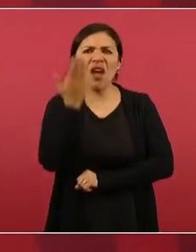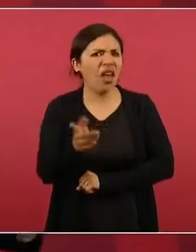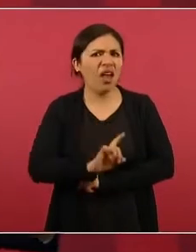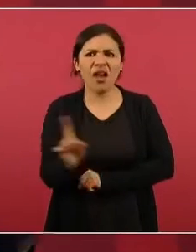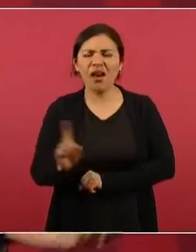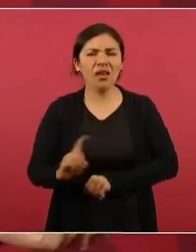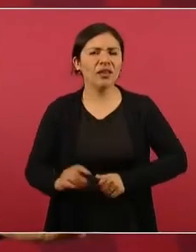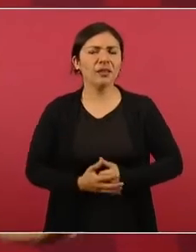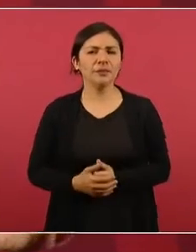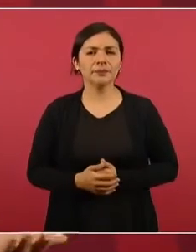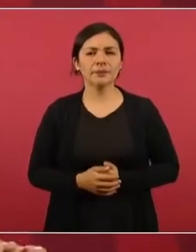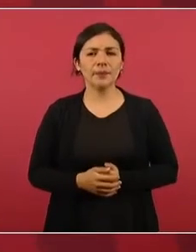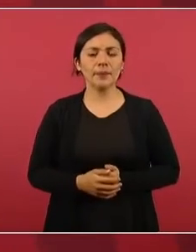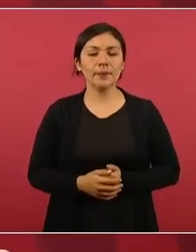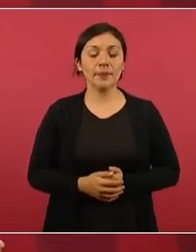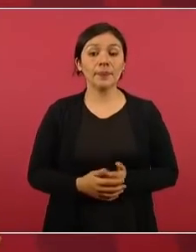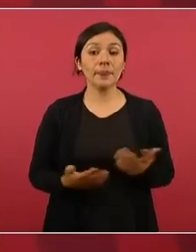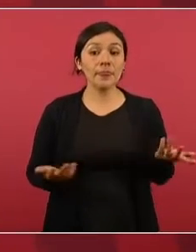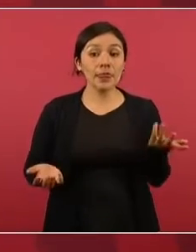Entonces,